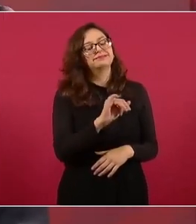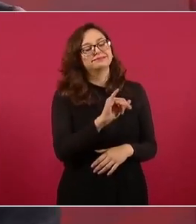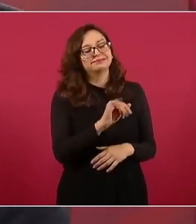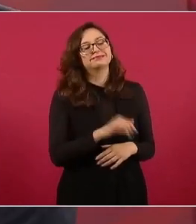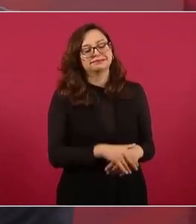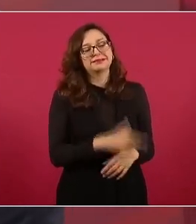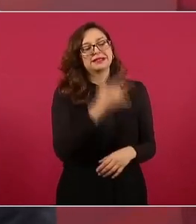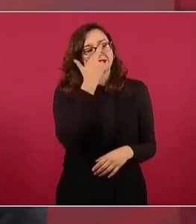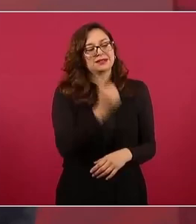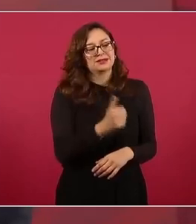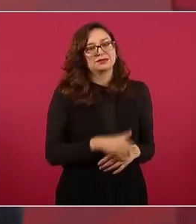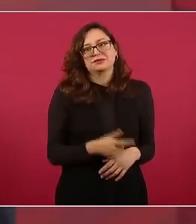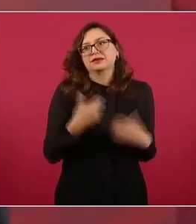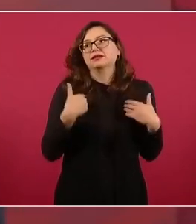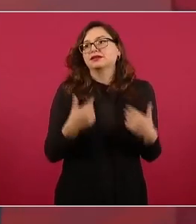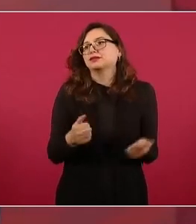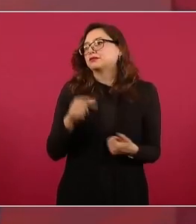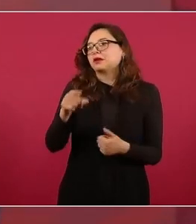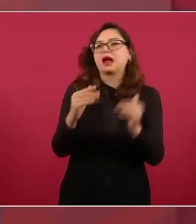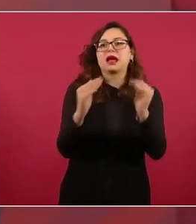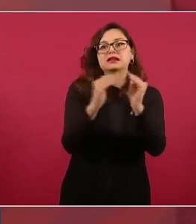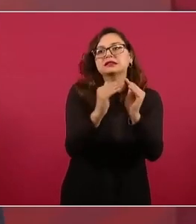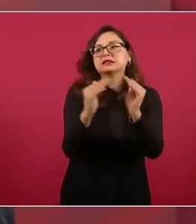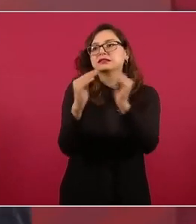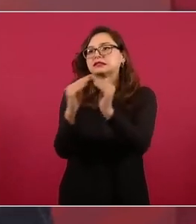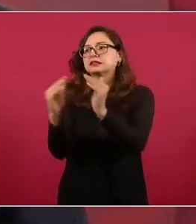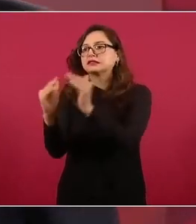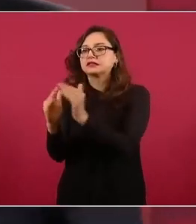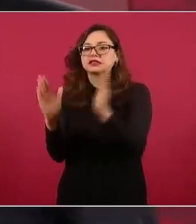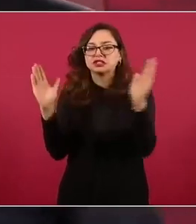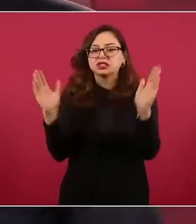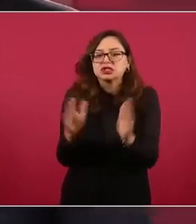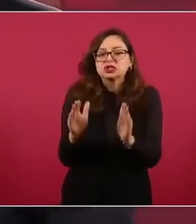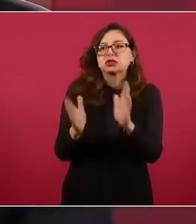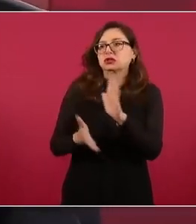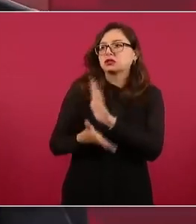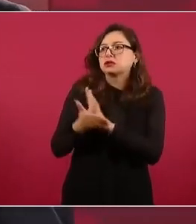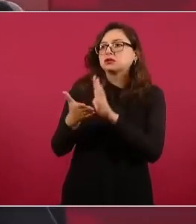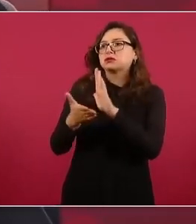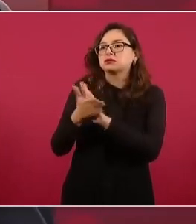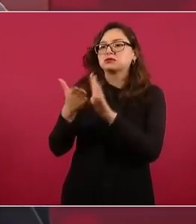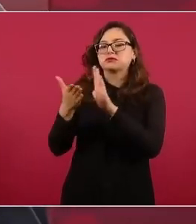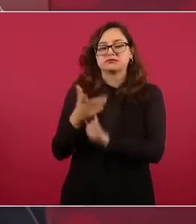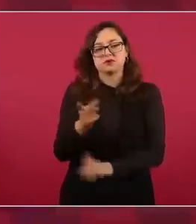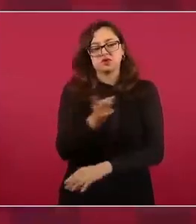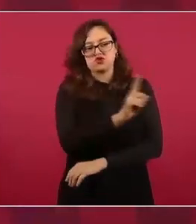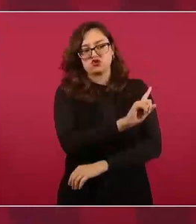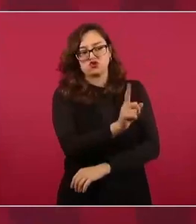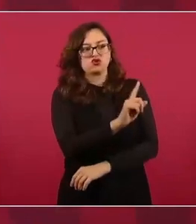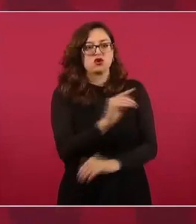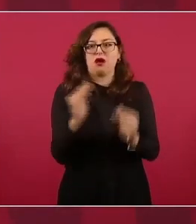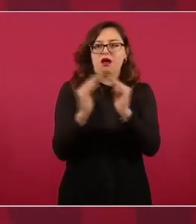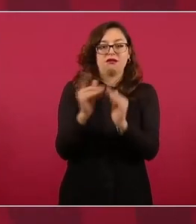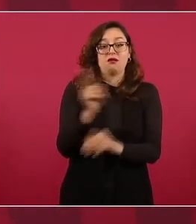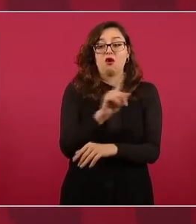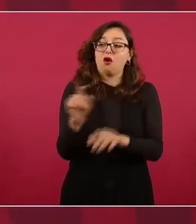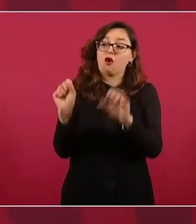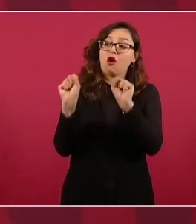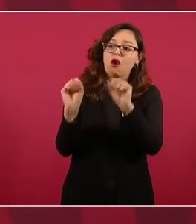que no es construir casitas, que por cierto no son casitas, son muy buenas